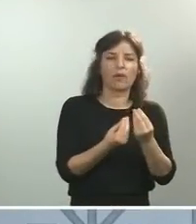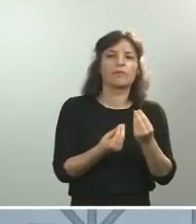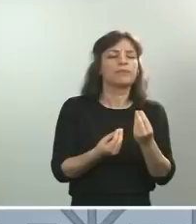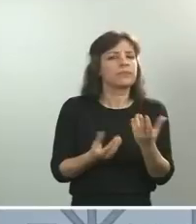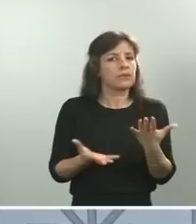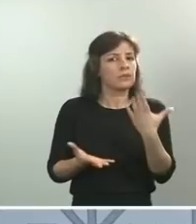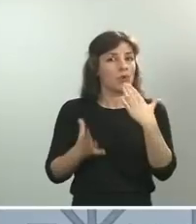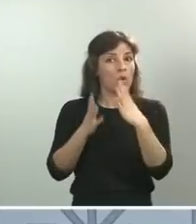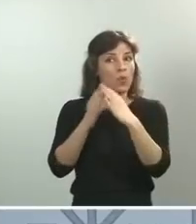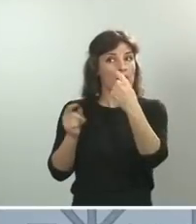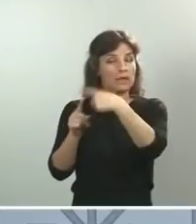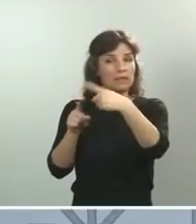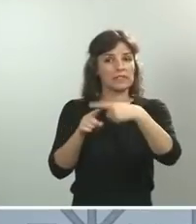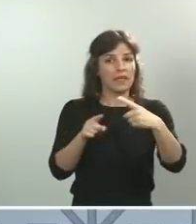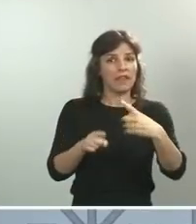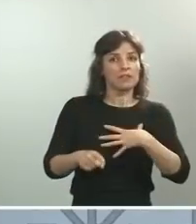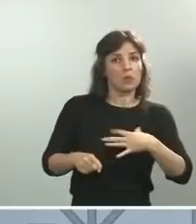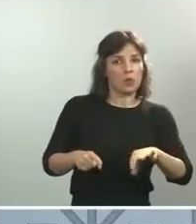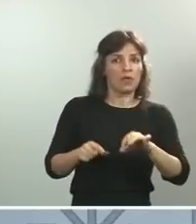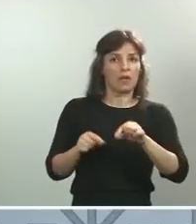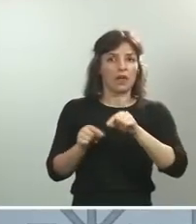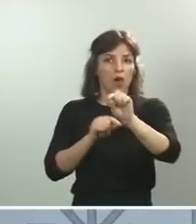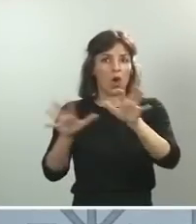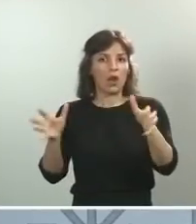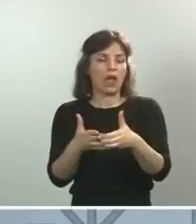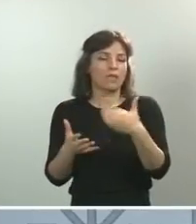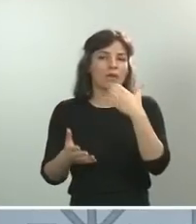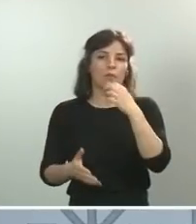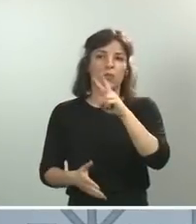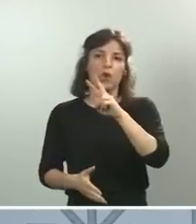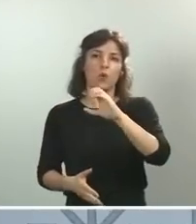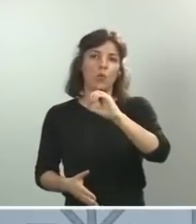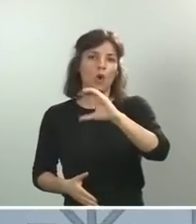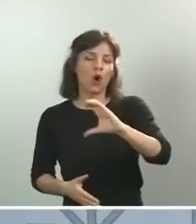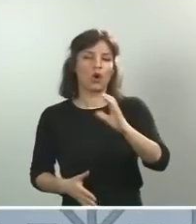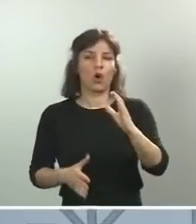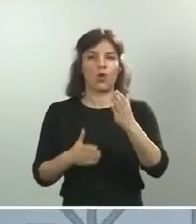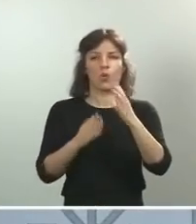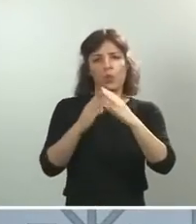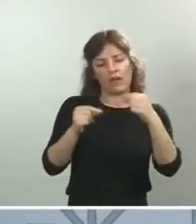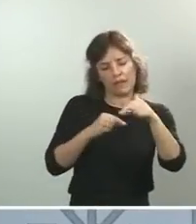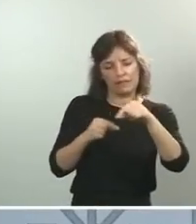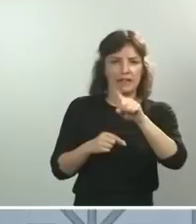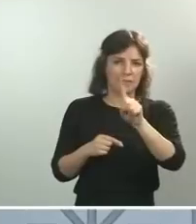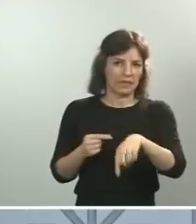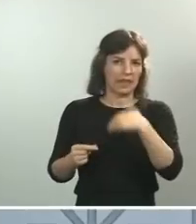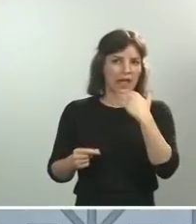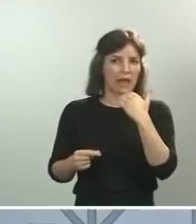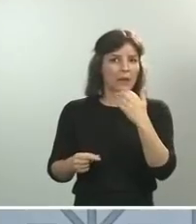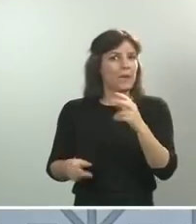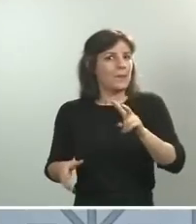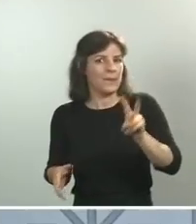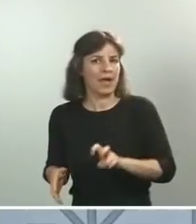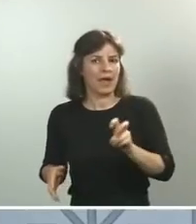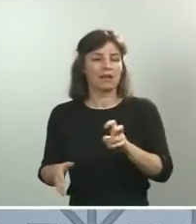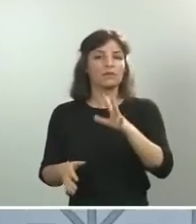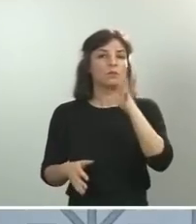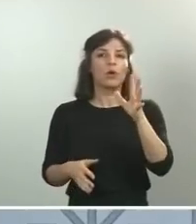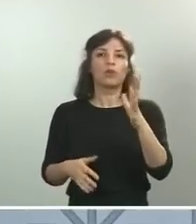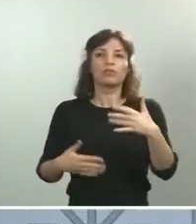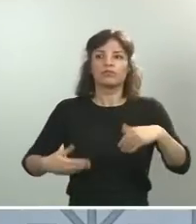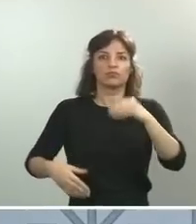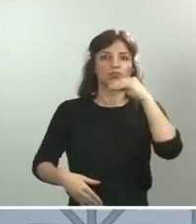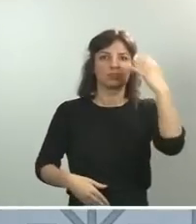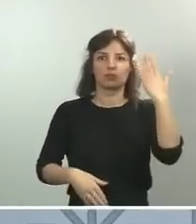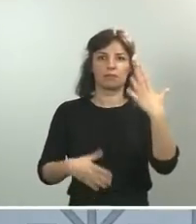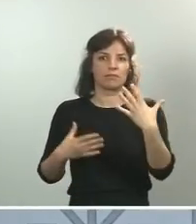pero porque hacen falta para muchas cosas, para otras cosas que no son los enseñantes, los más jóvenes, los estudiantes